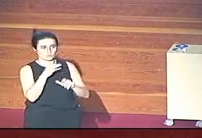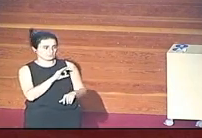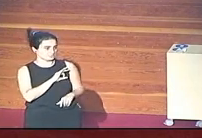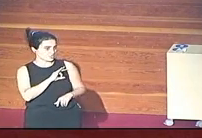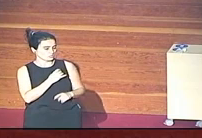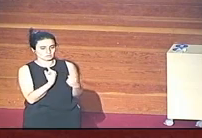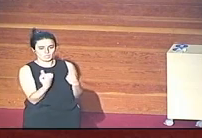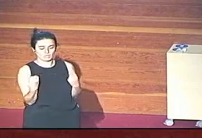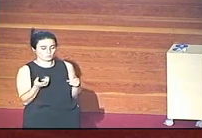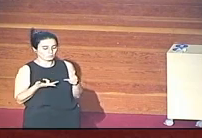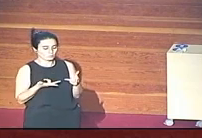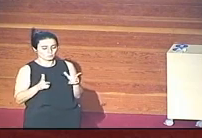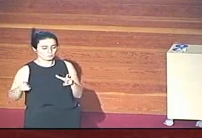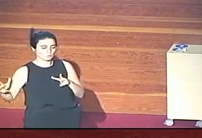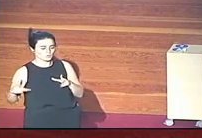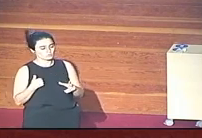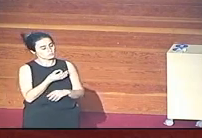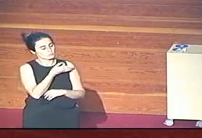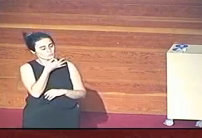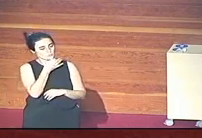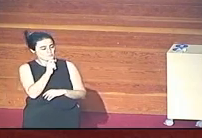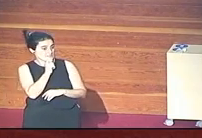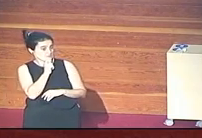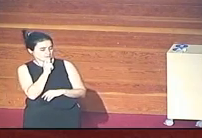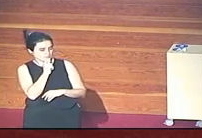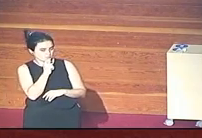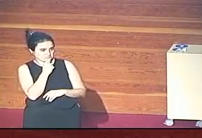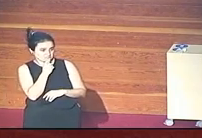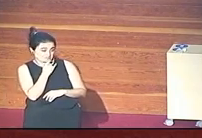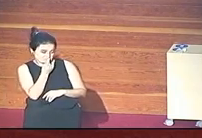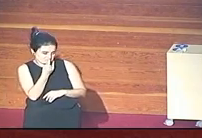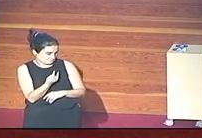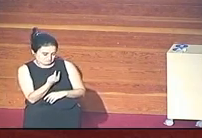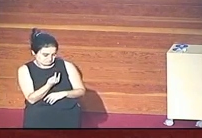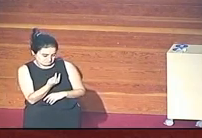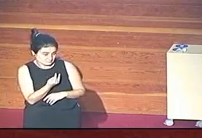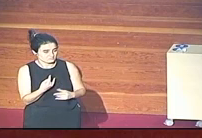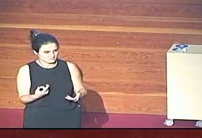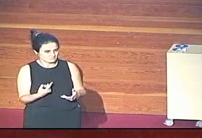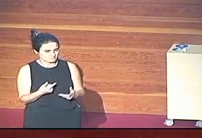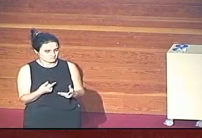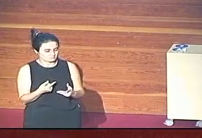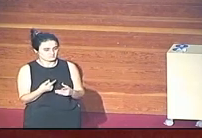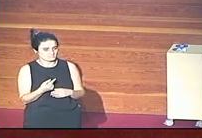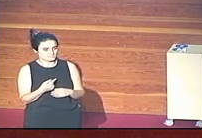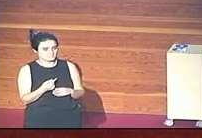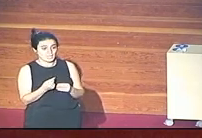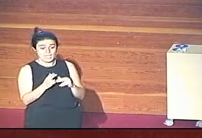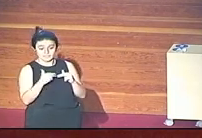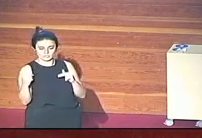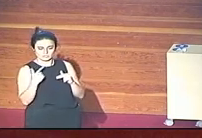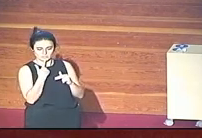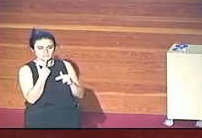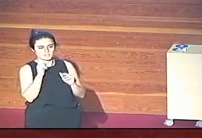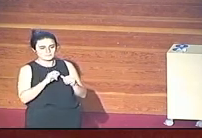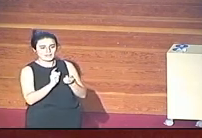en su banco y hablando con un micrófono pues la verdad es que no es muy atractivo para un periódico entonces los editores pues decían bueno pues venga